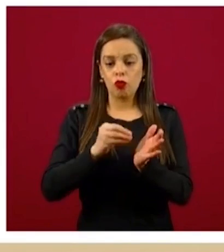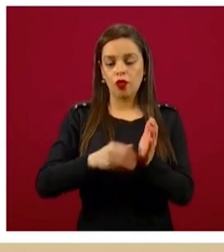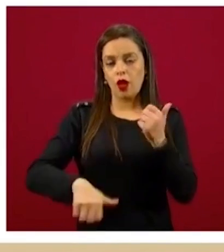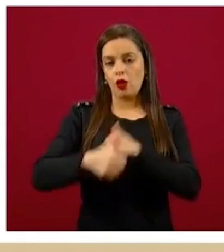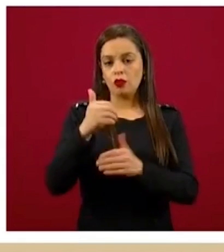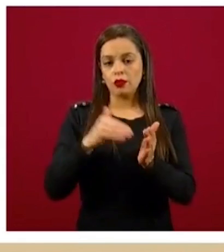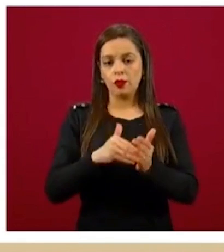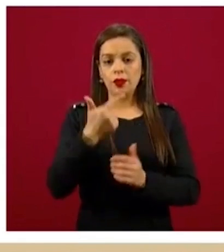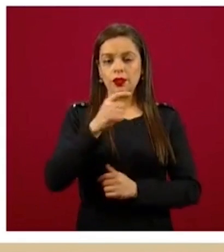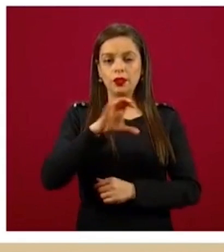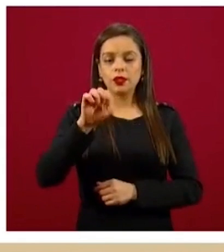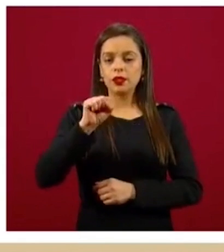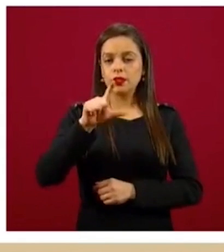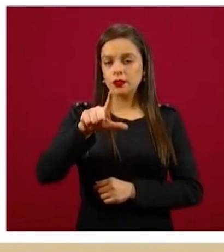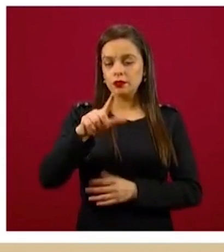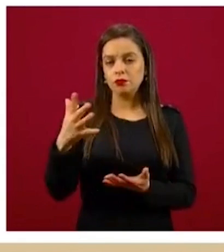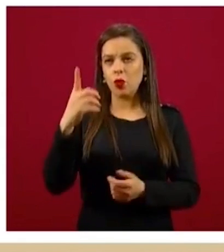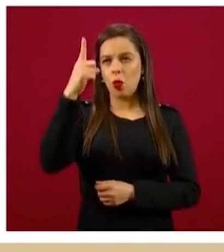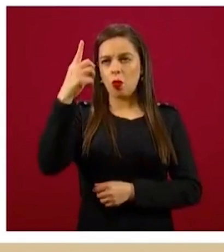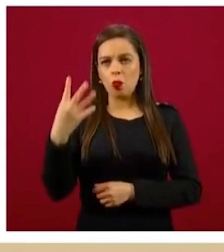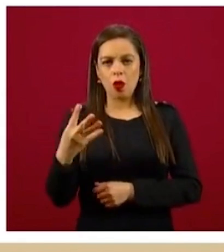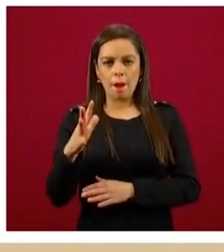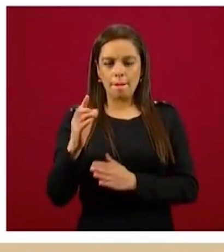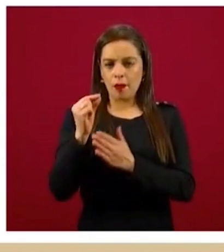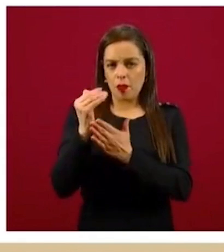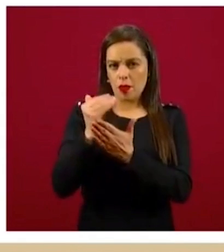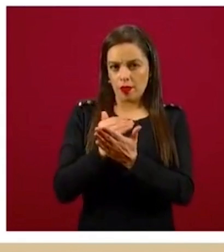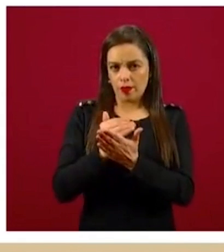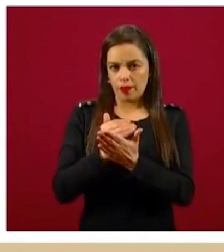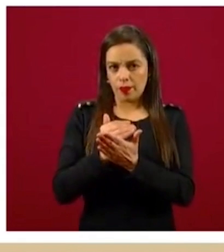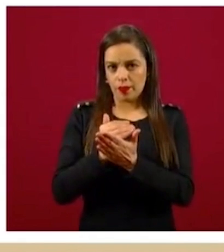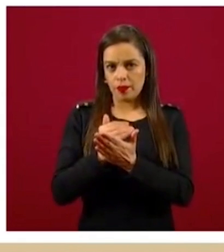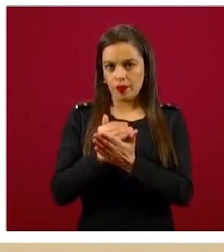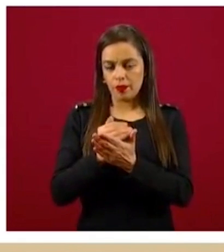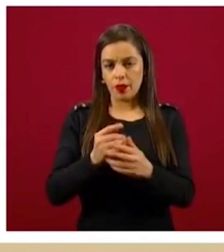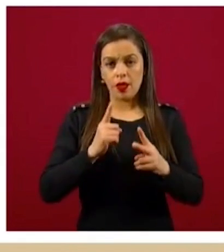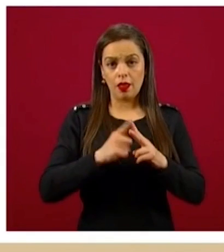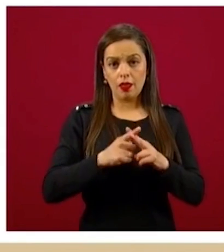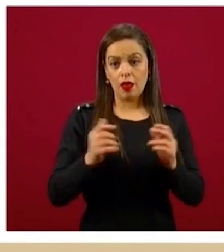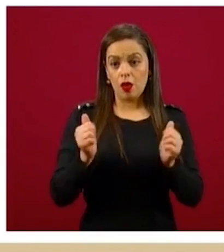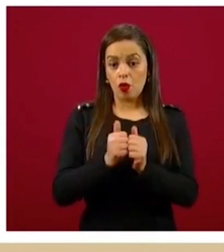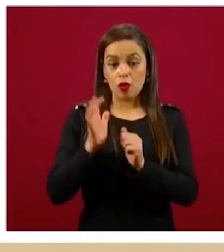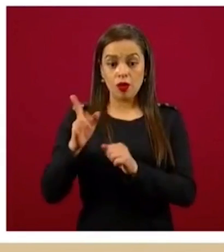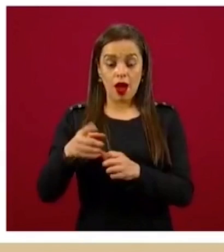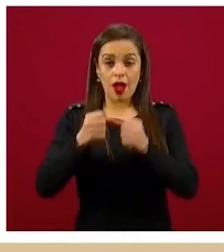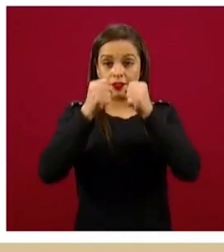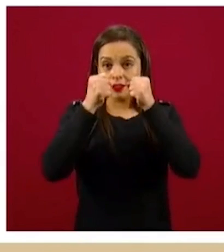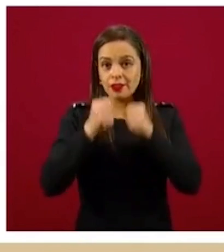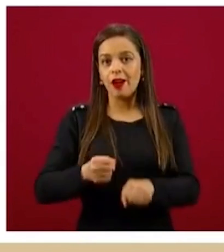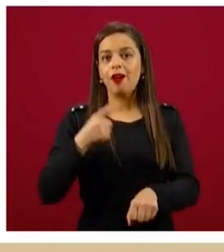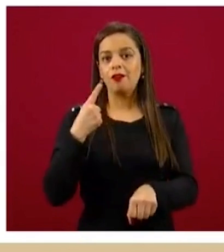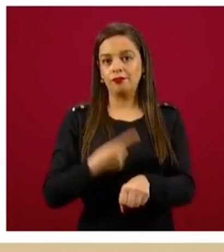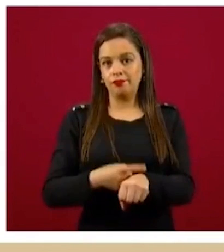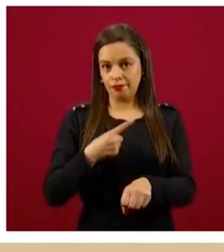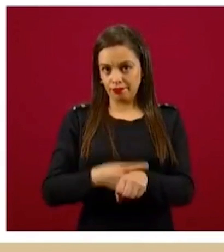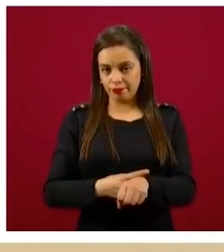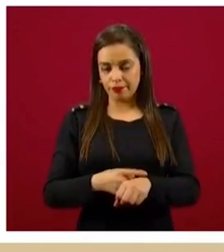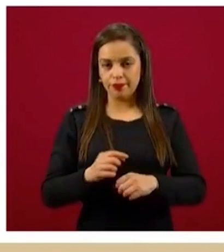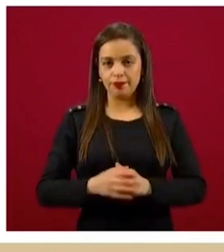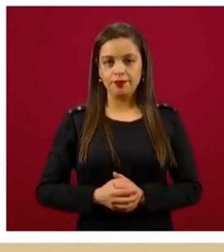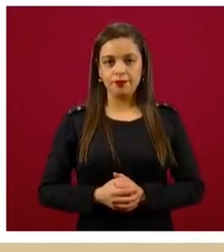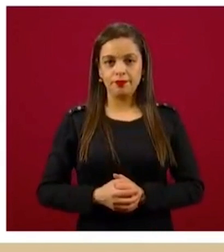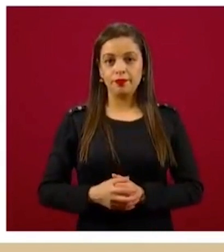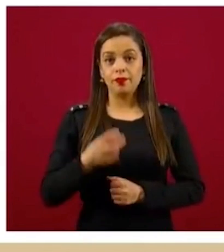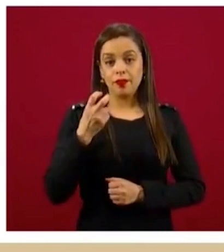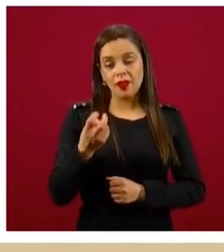que también es un poco menos de un cuarto de todos los casos que se han confirmado hasta el momento y que representan entonces para fines prácticos